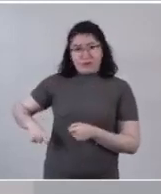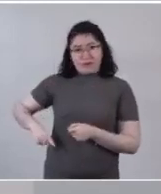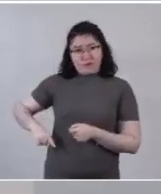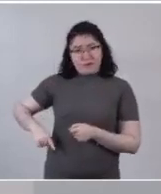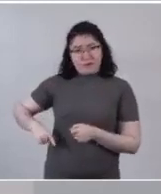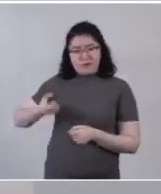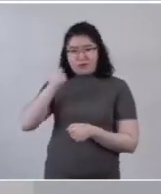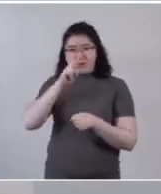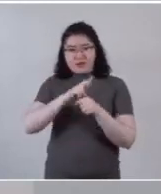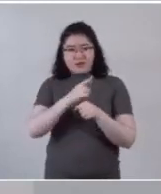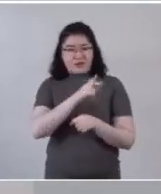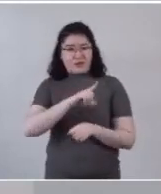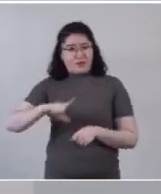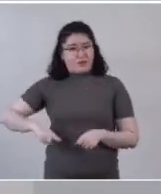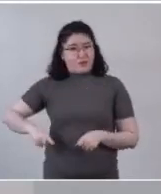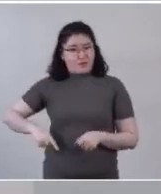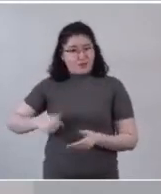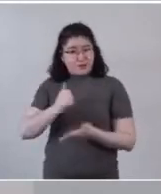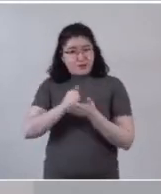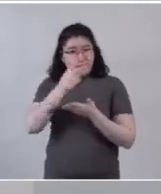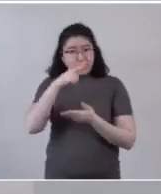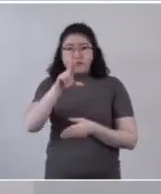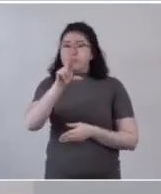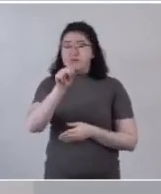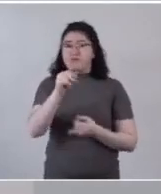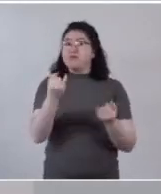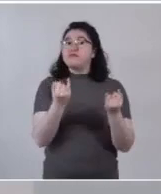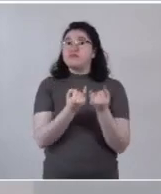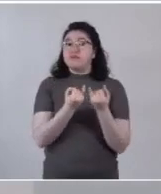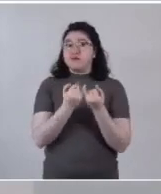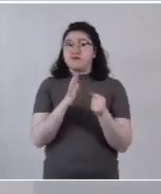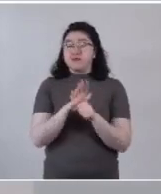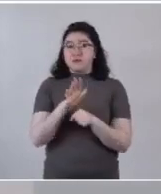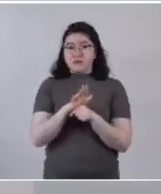Secretaría de Salud del Gobierno de la Ciudad de México, sino también del IMSS, del ISSSTE,